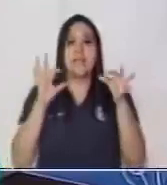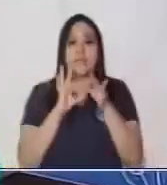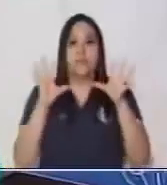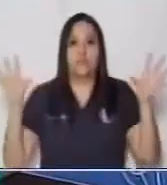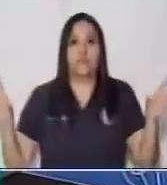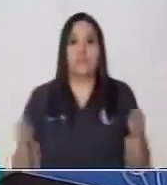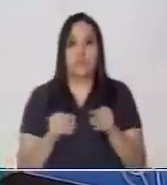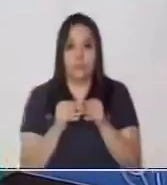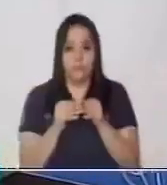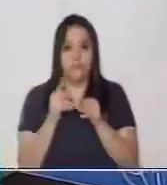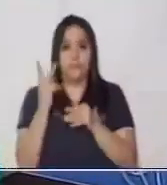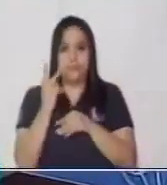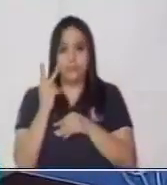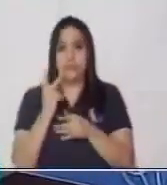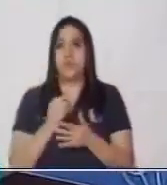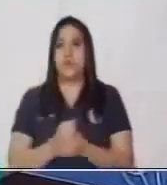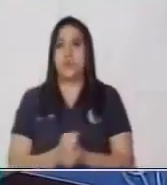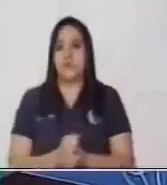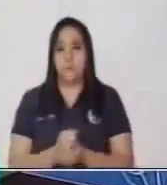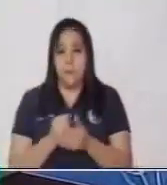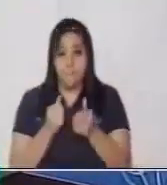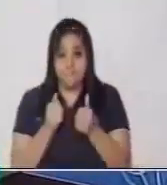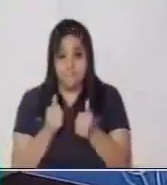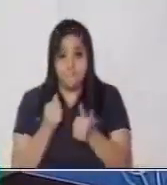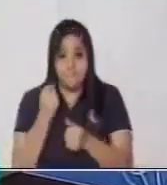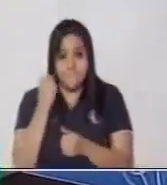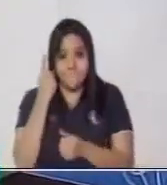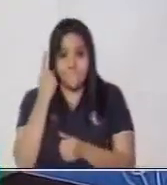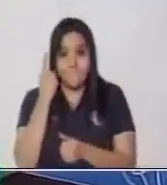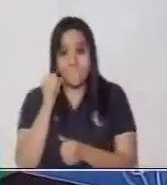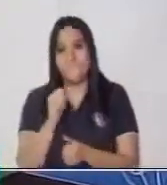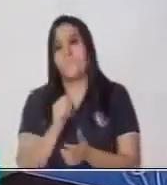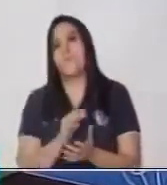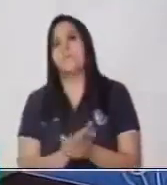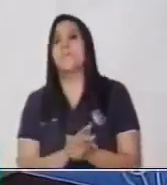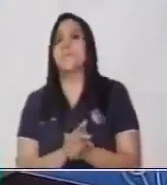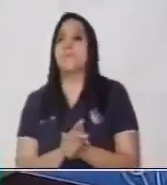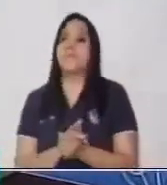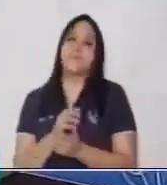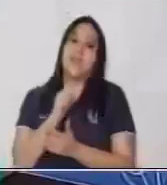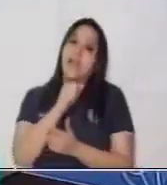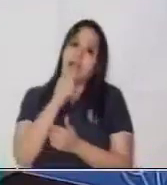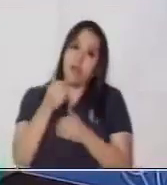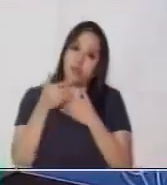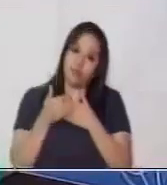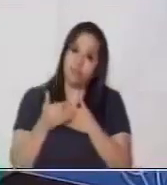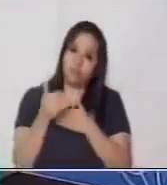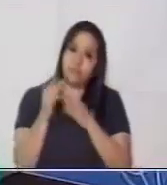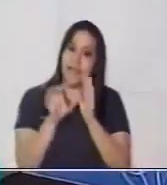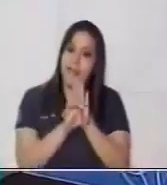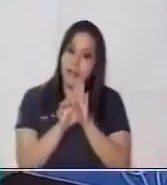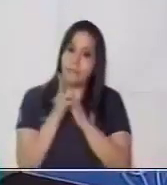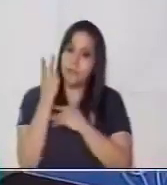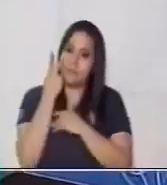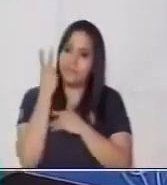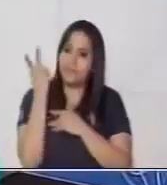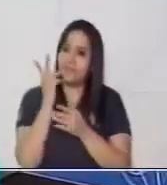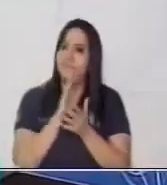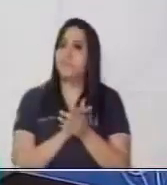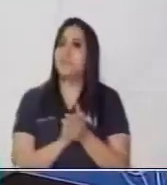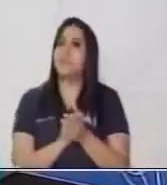oración. ¿Todo bien en casa? ¿Sí? Ok, perfecto. Ahora sigamos al siguiente ejemplo.